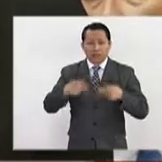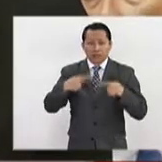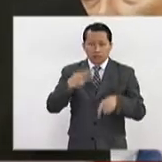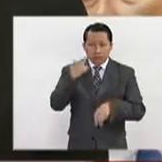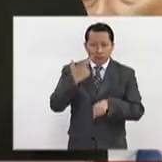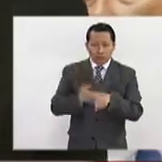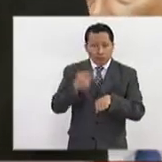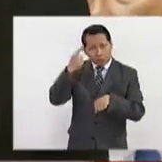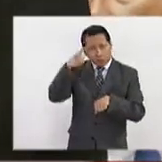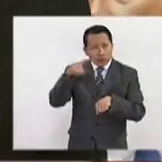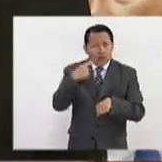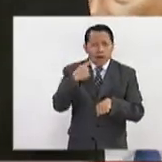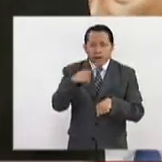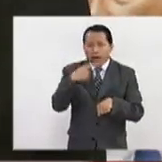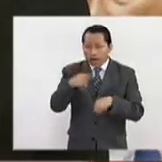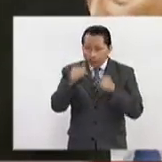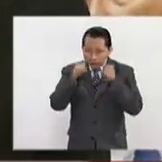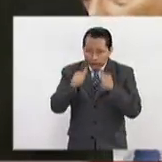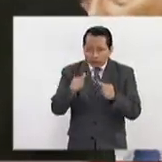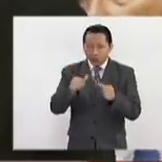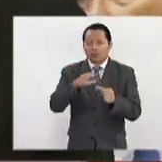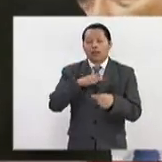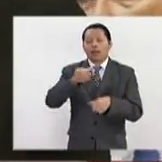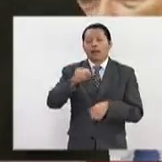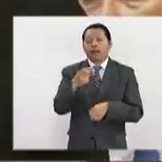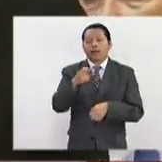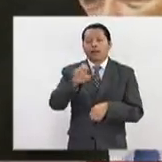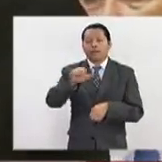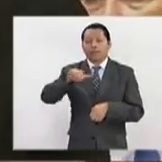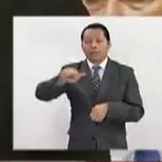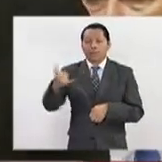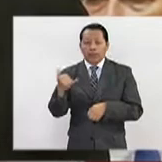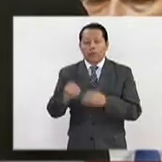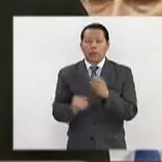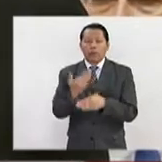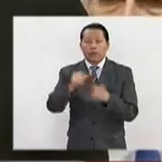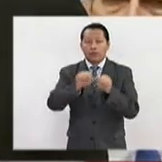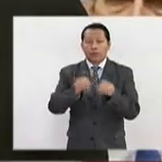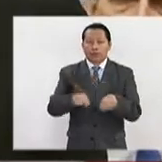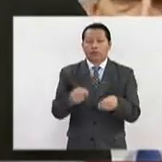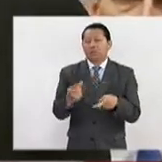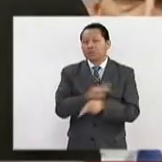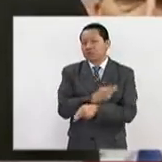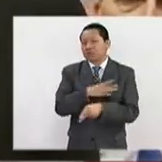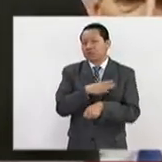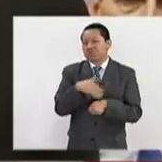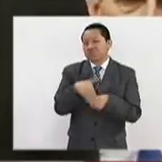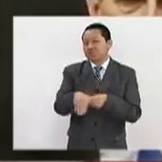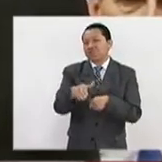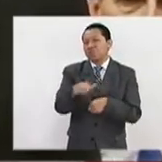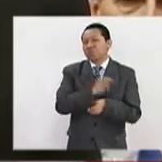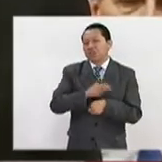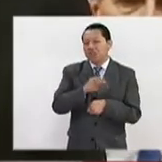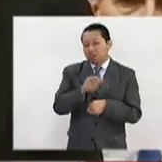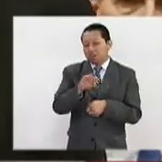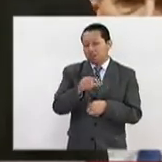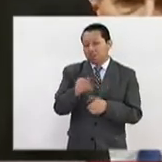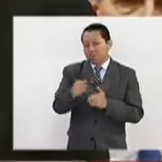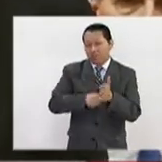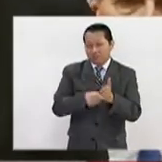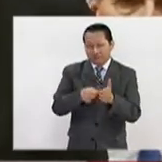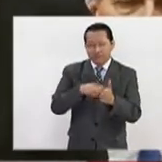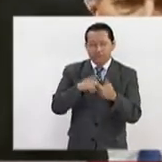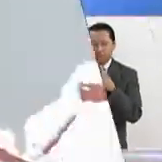gestionar las quejas personalmente. Theresa May informó que este nuevo sistema se introducirá a partir de finales de este